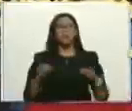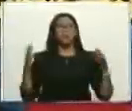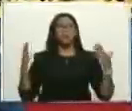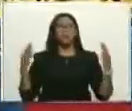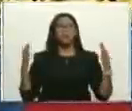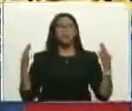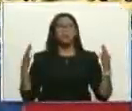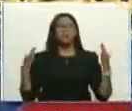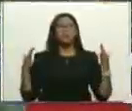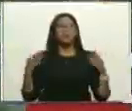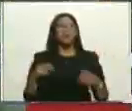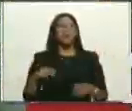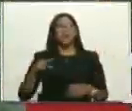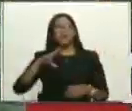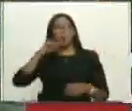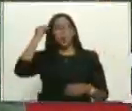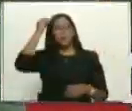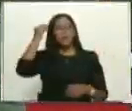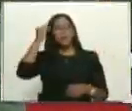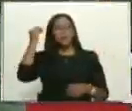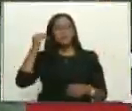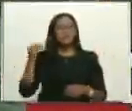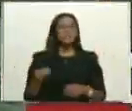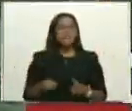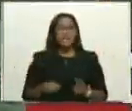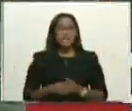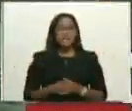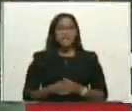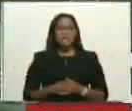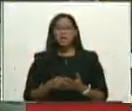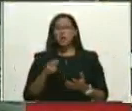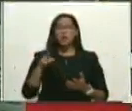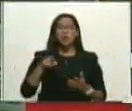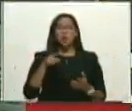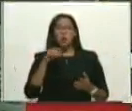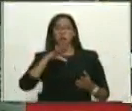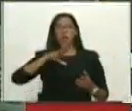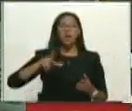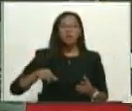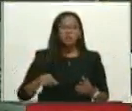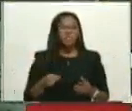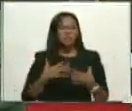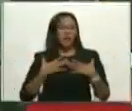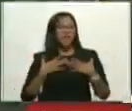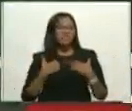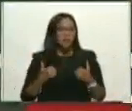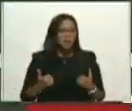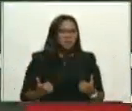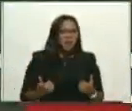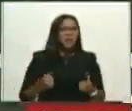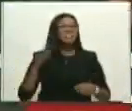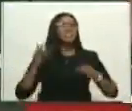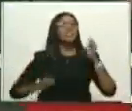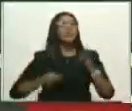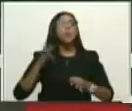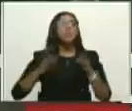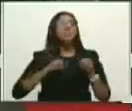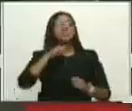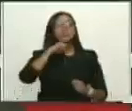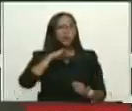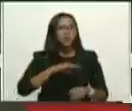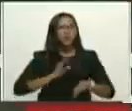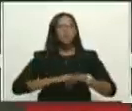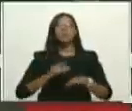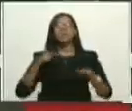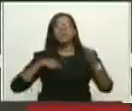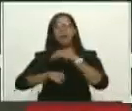Y no crean los mañosos y las mañosas que se van a salvar del juicio histórico, porque